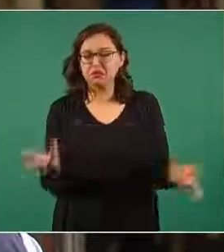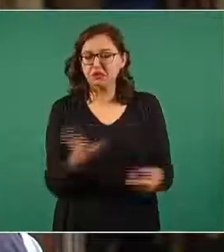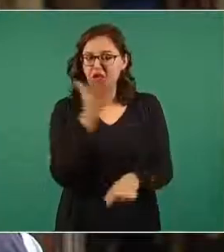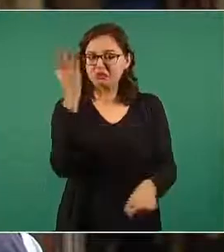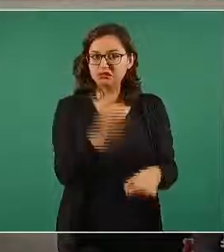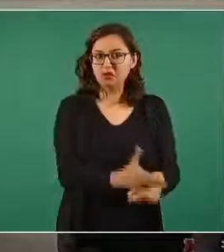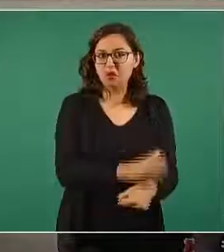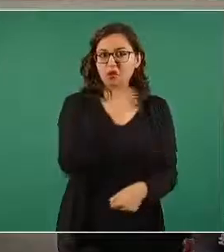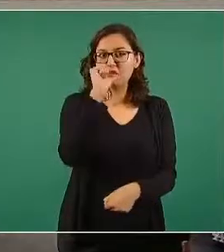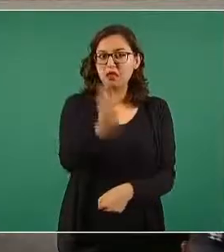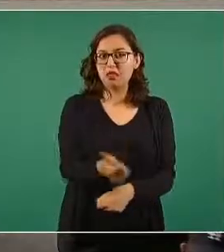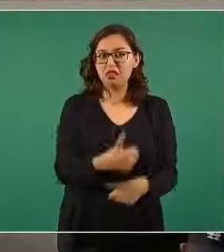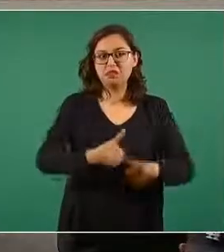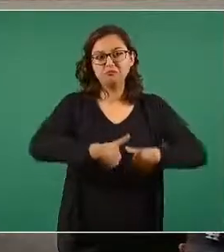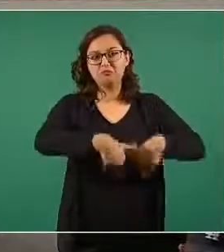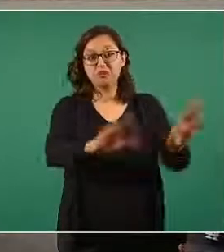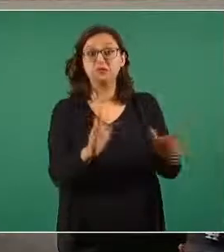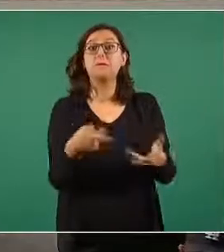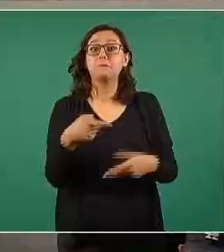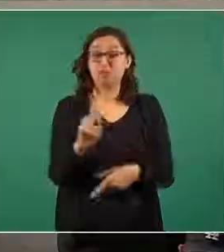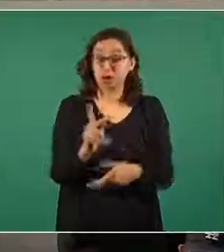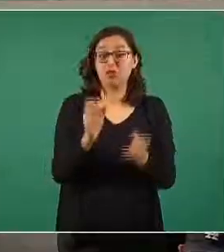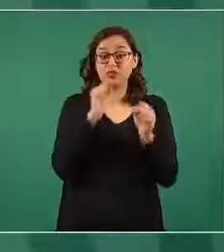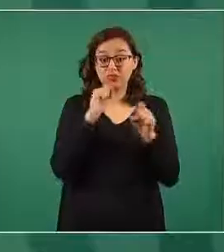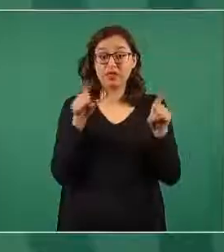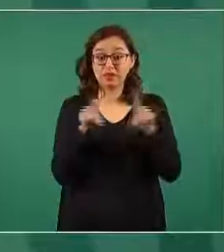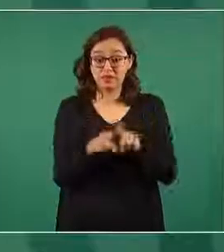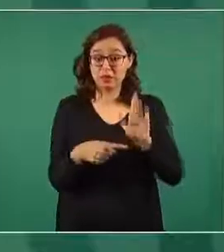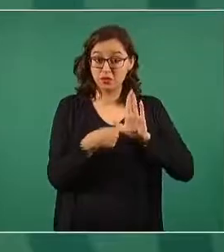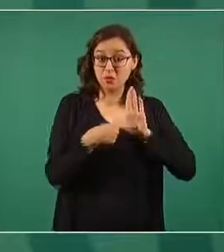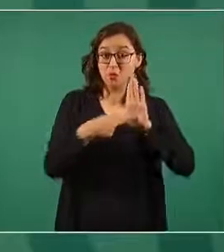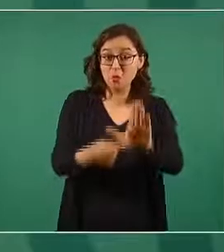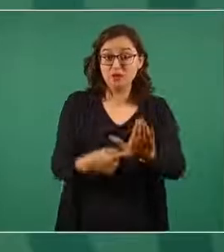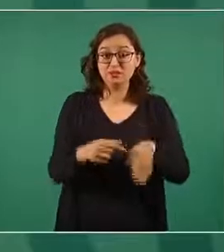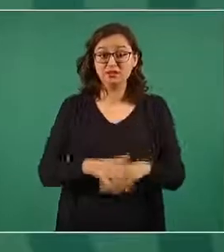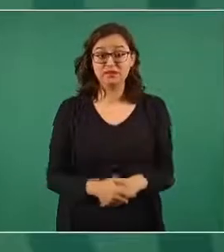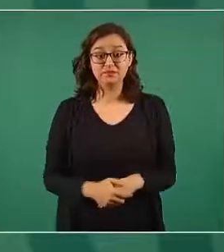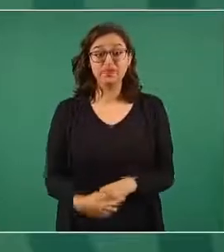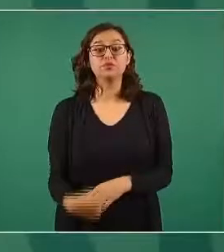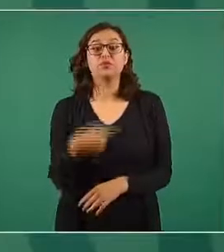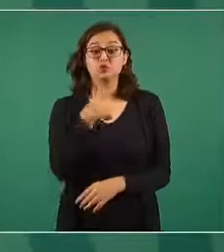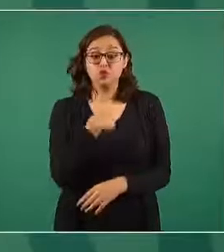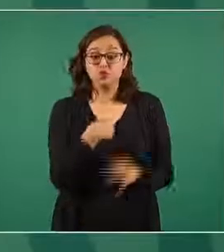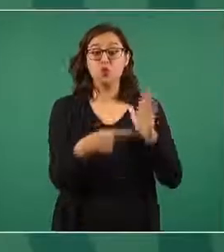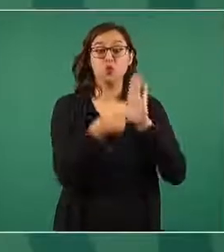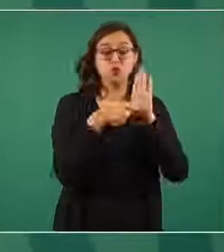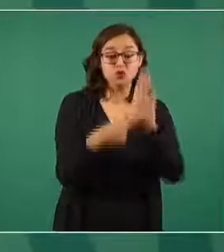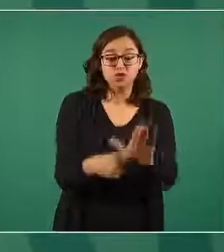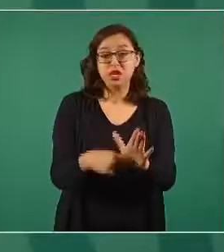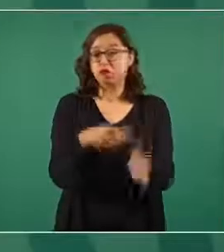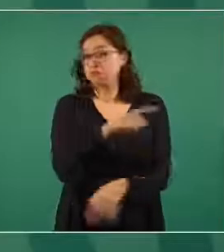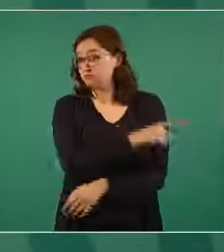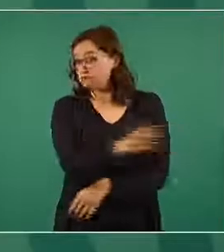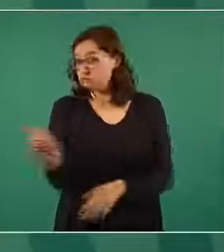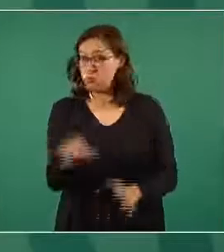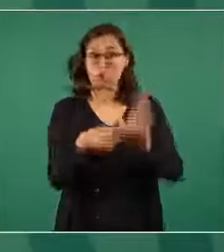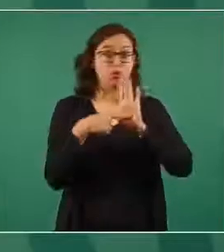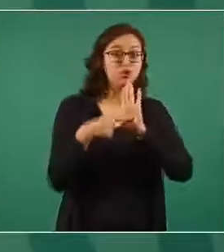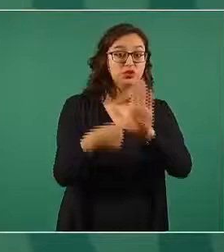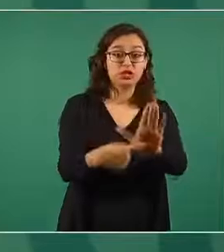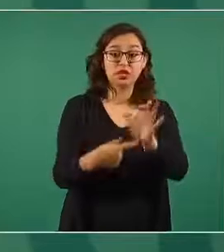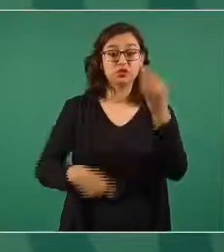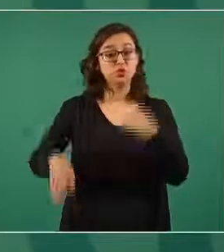Pero, pues también se denuncia. Yo lo denuncié y lo denunciamos todos. Y ellos